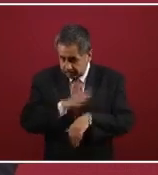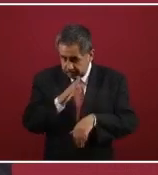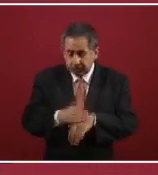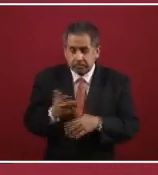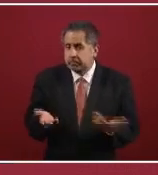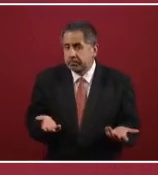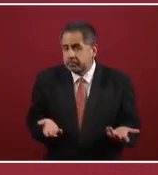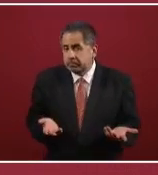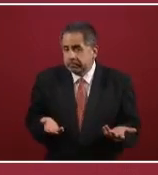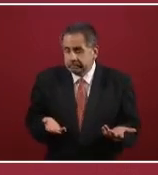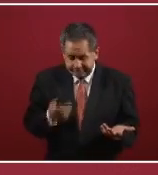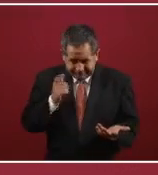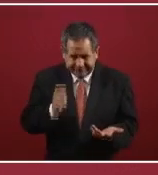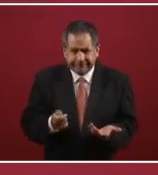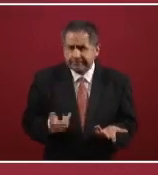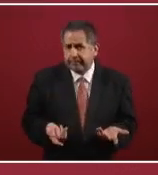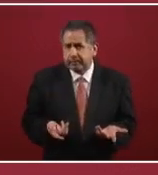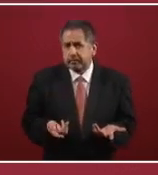d